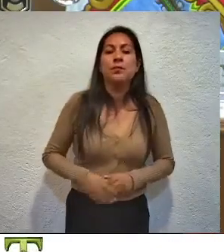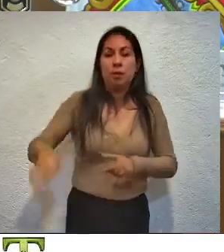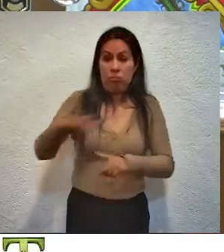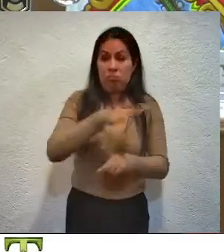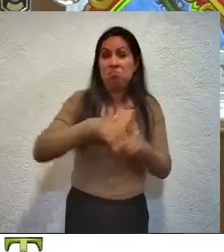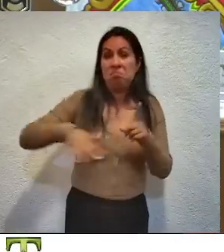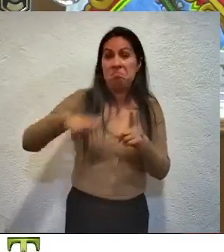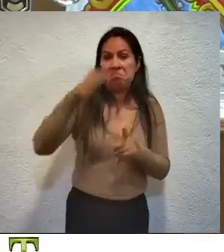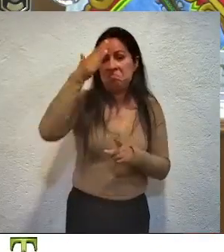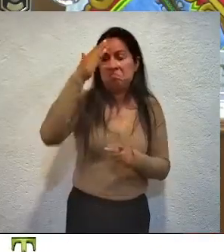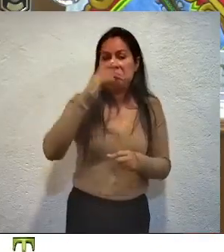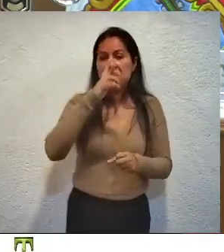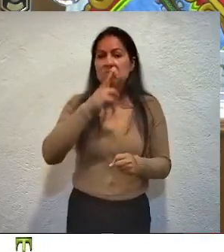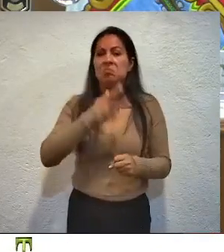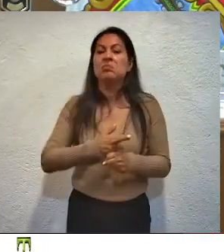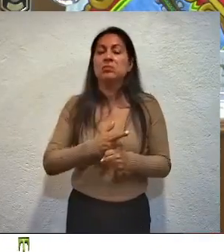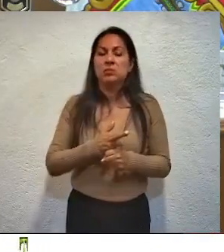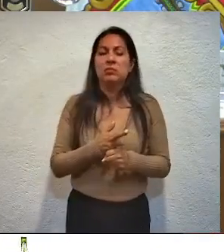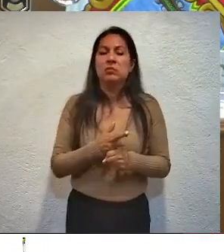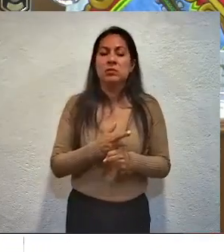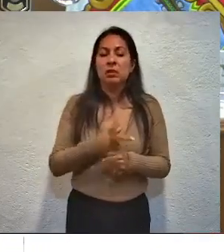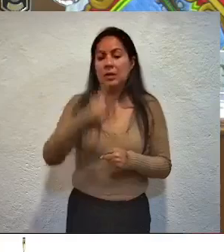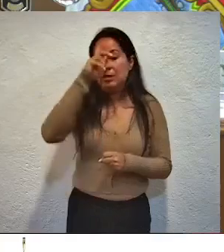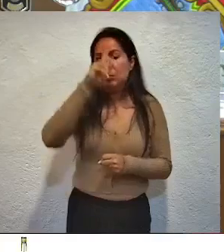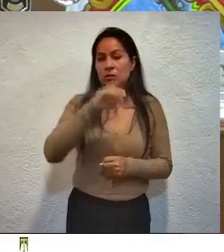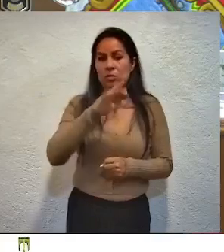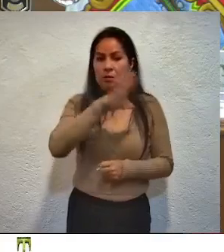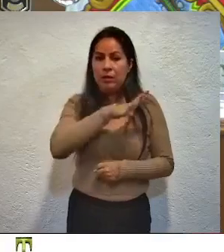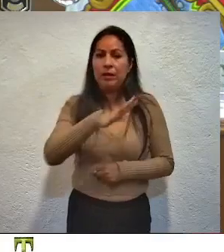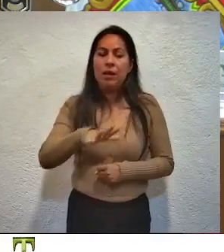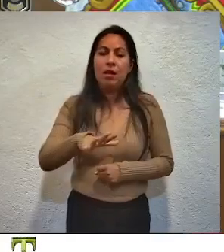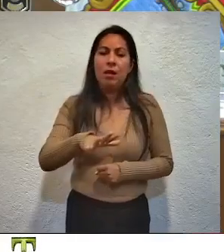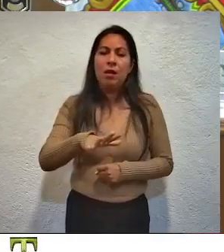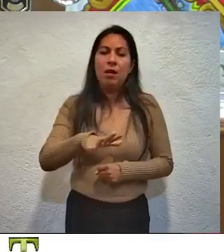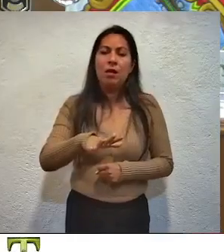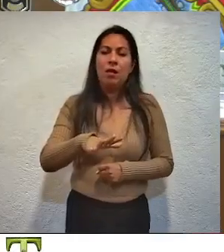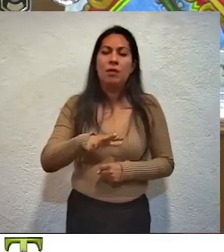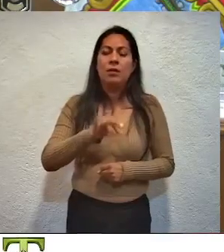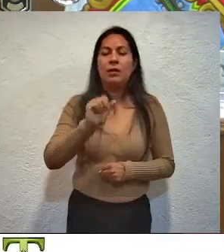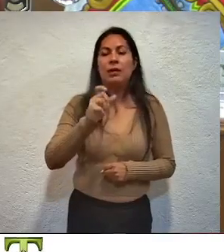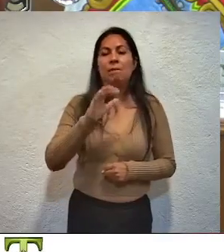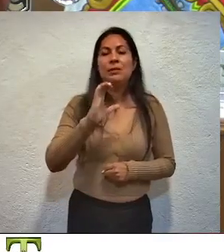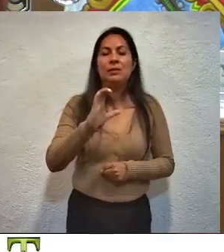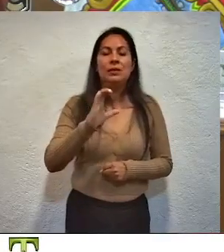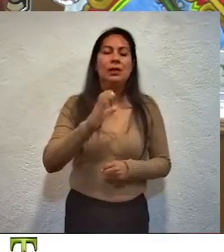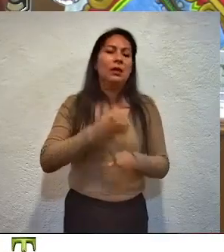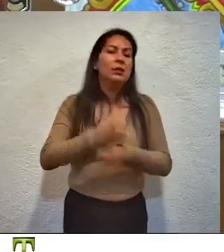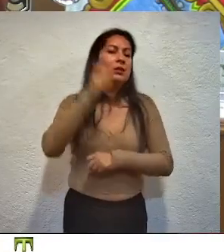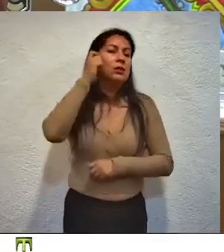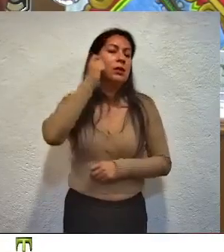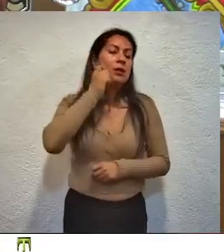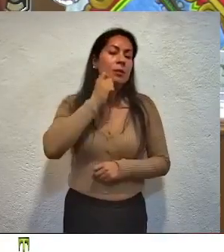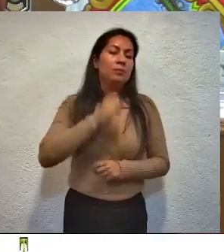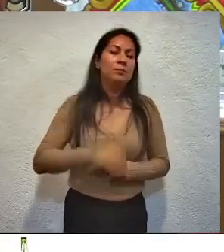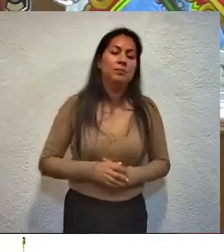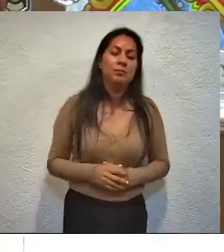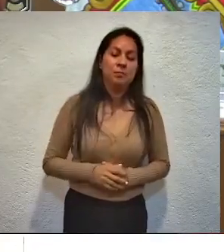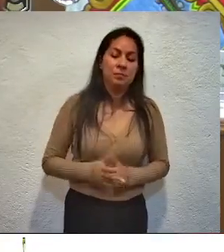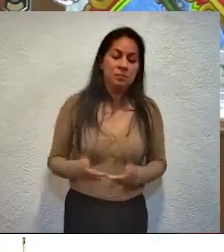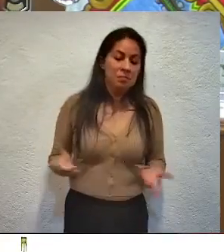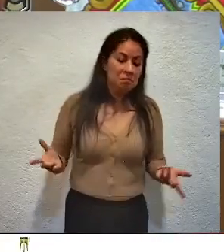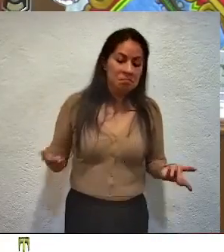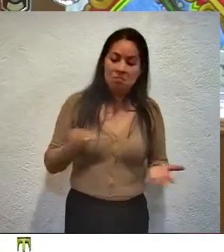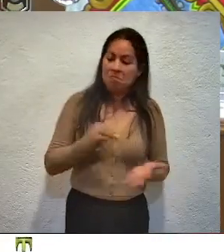sentido, la autoridad responsable, el Consejo General del Instituto Electoral de Participación Ciudadana del Estado de Guerrero,